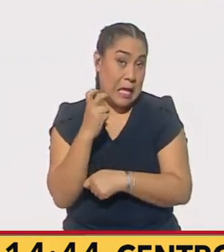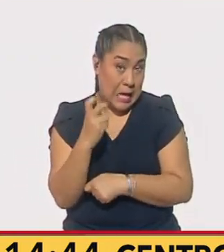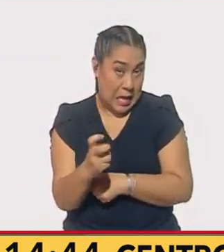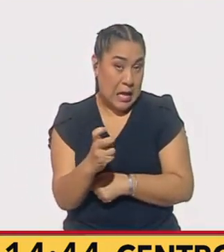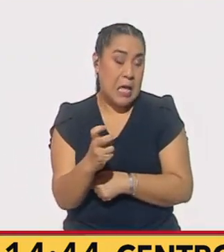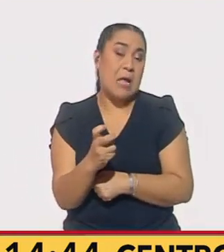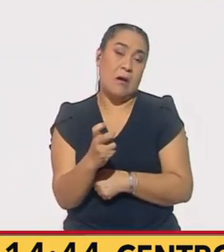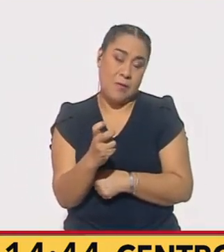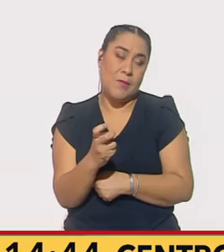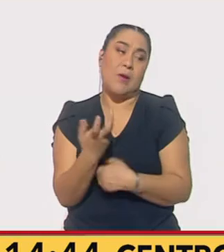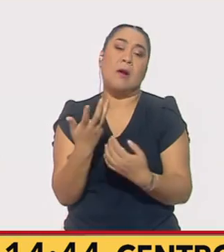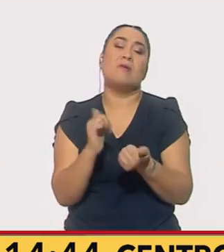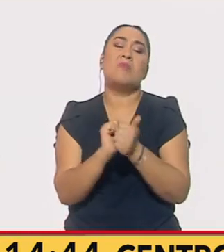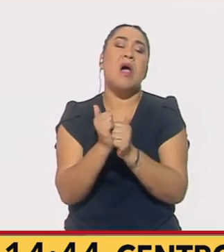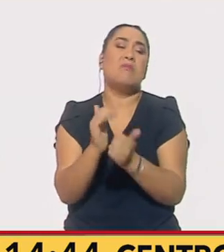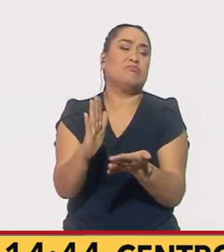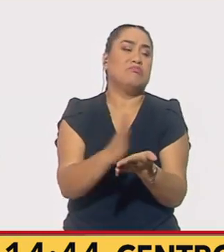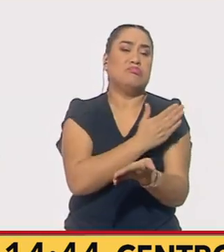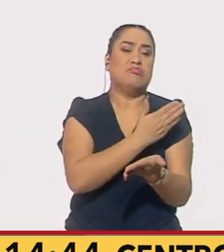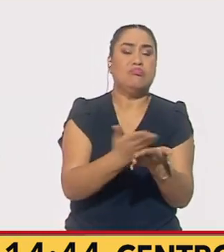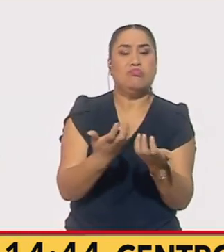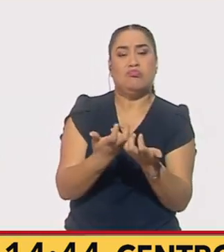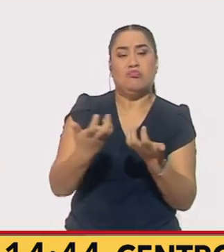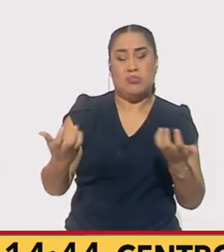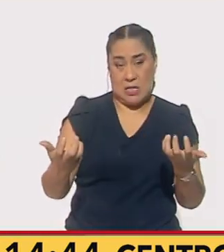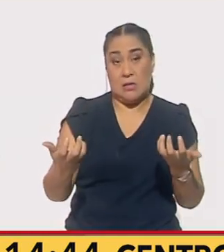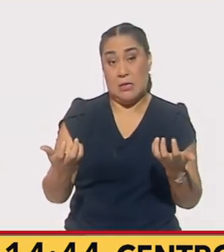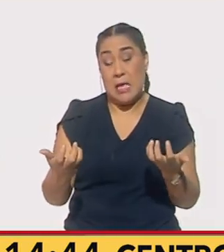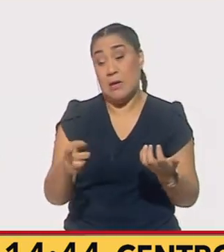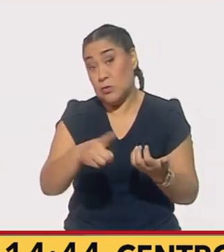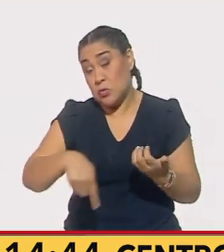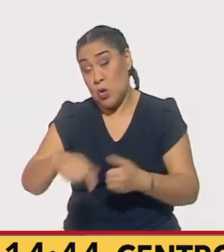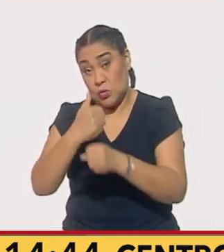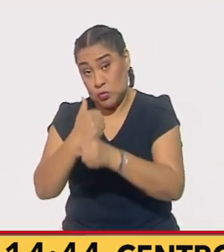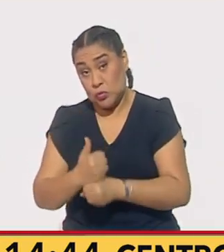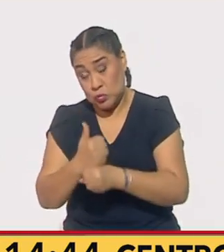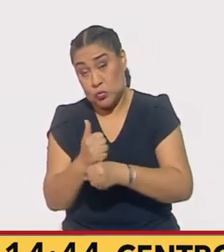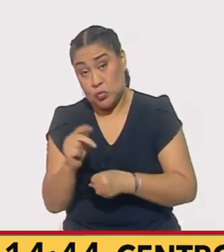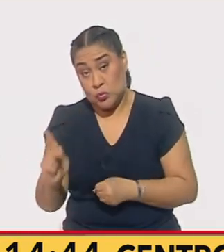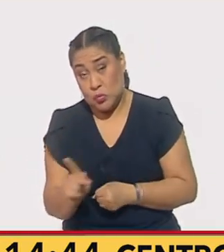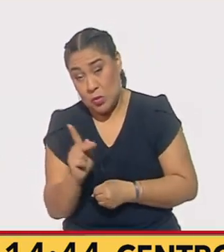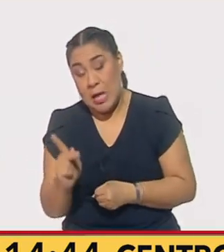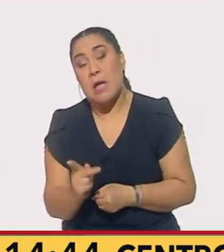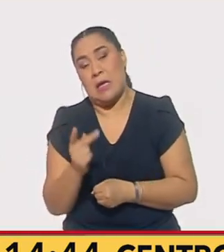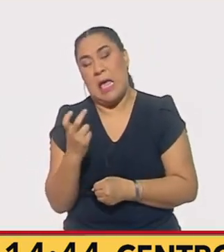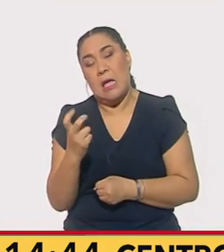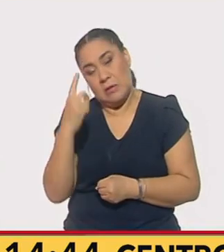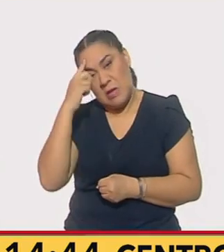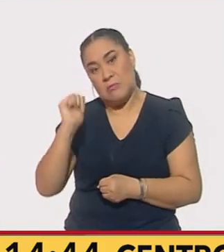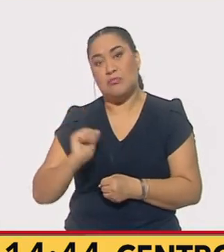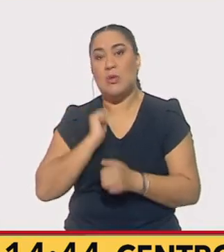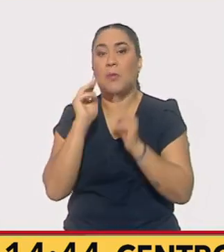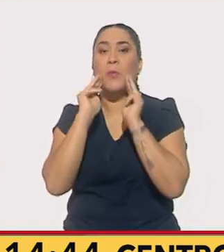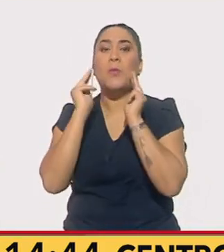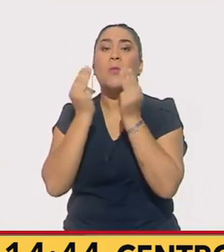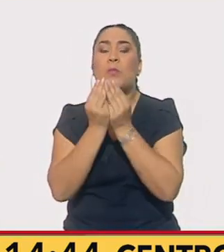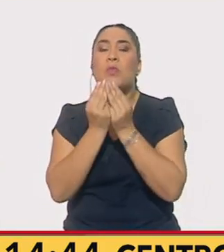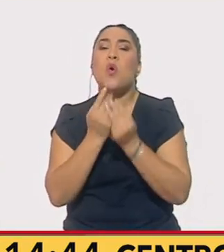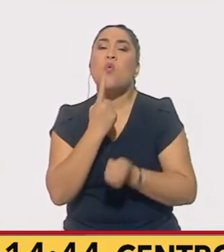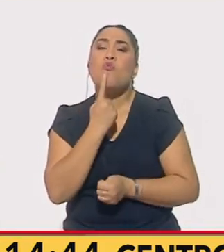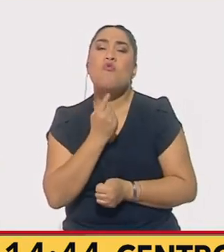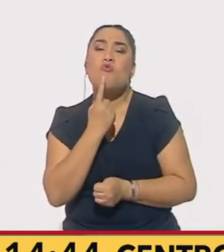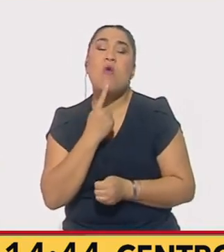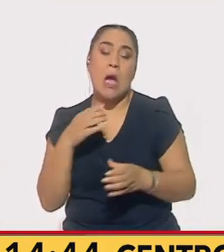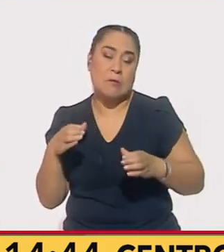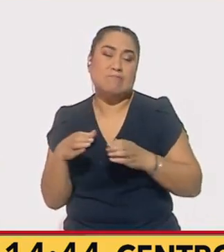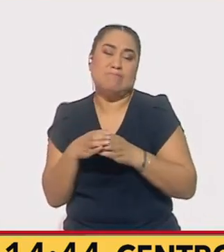genera una gran polarización. Y en esas partes marginadas es donde el Comando Vermelho, el Comando Rojo, es el